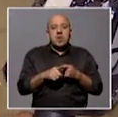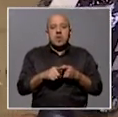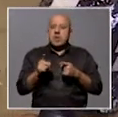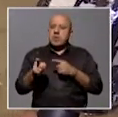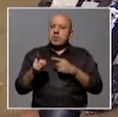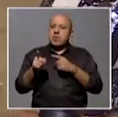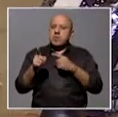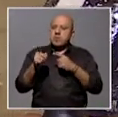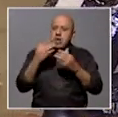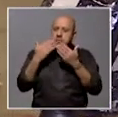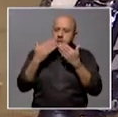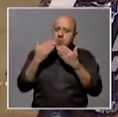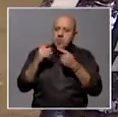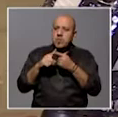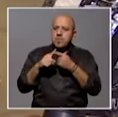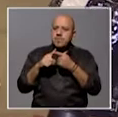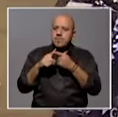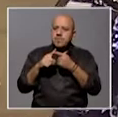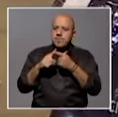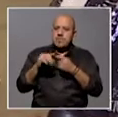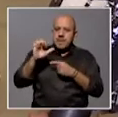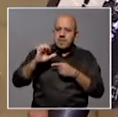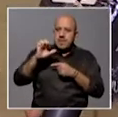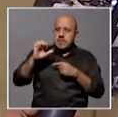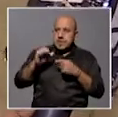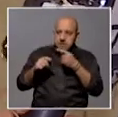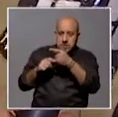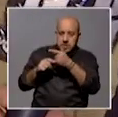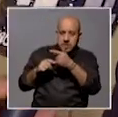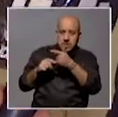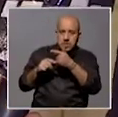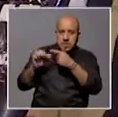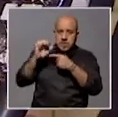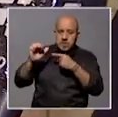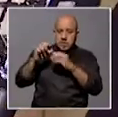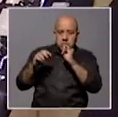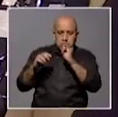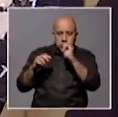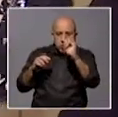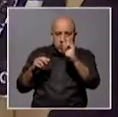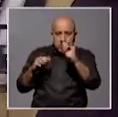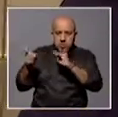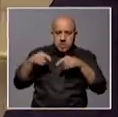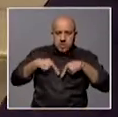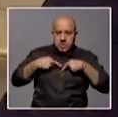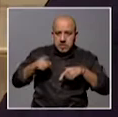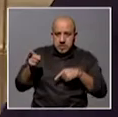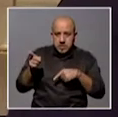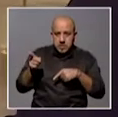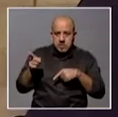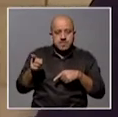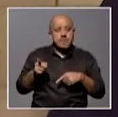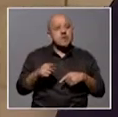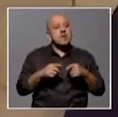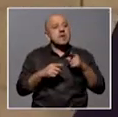de una empresa a la que se le adjudicó la compra, que está denunciada propiamente por la Intendencia también. Prodi